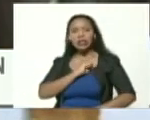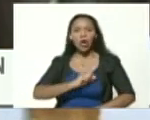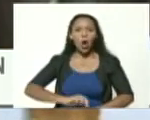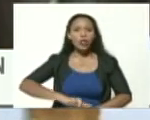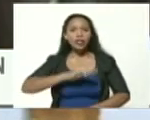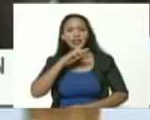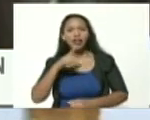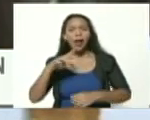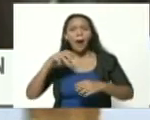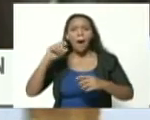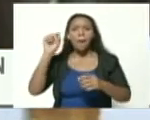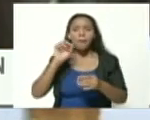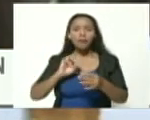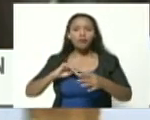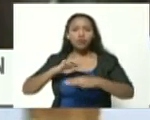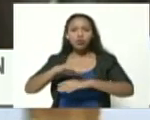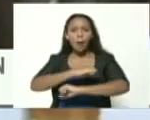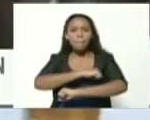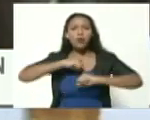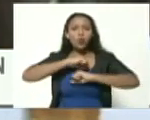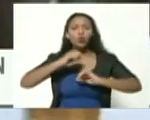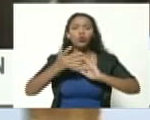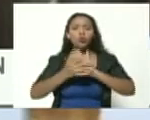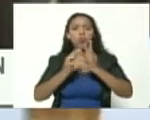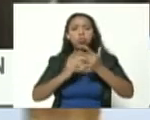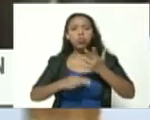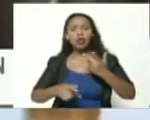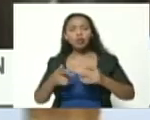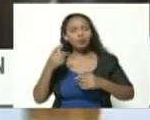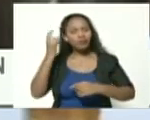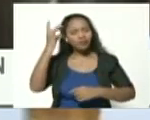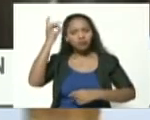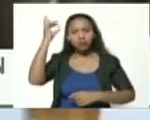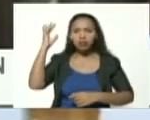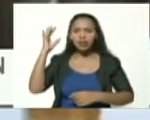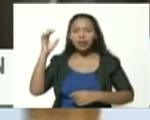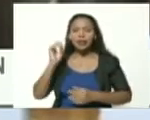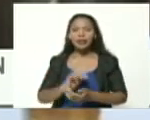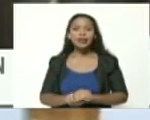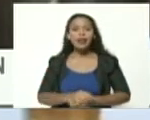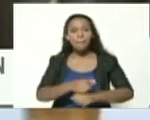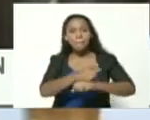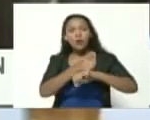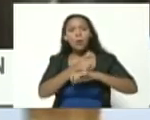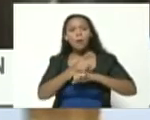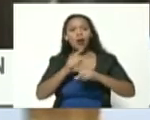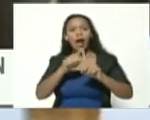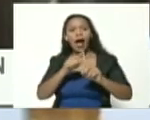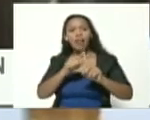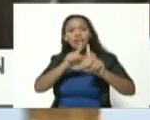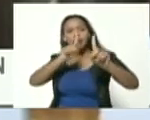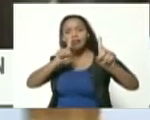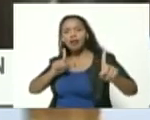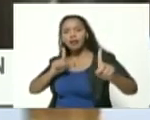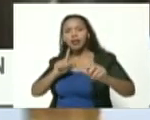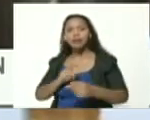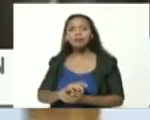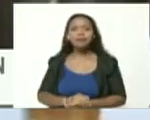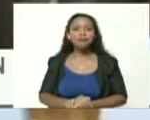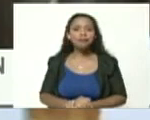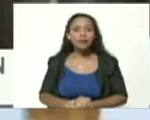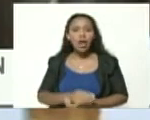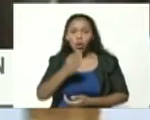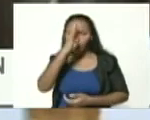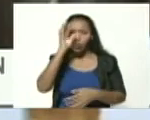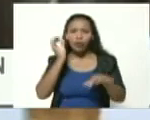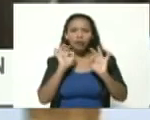artefactos explosivos de fabricación rudimentaria y cargas explosivas detonadas a distancia. Sin lugar a